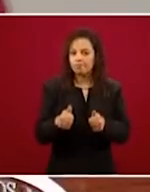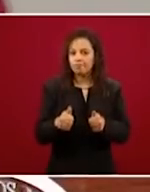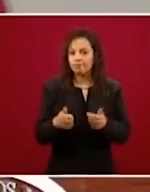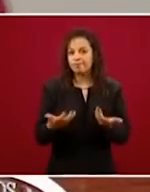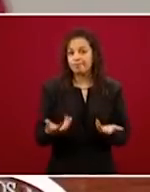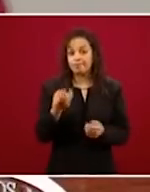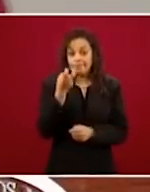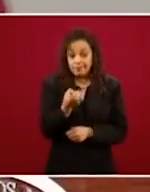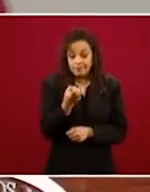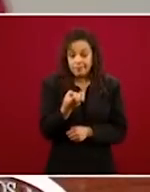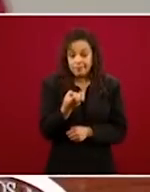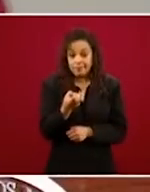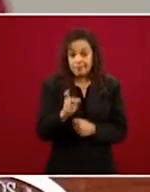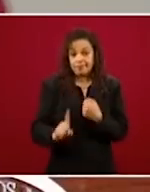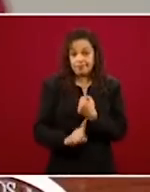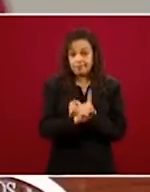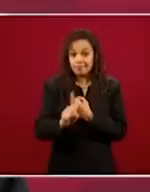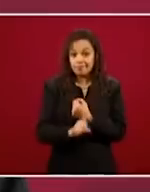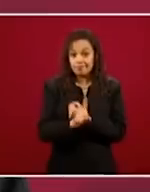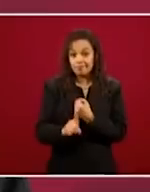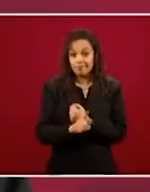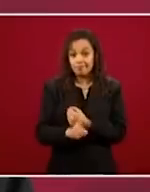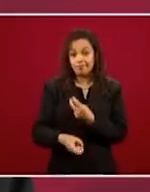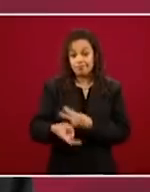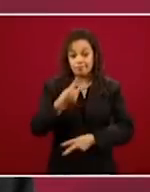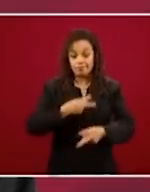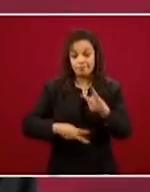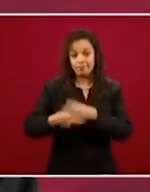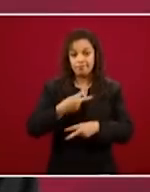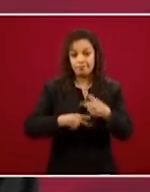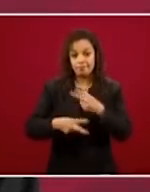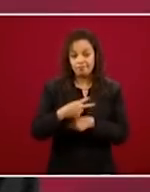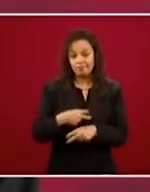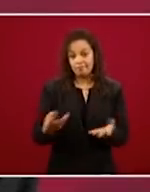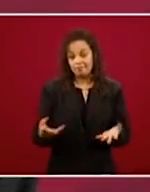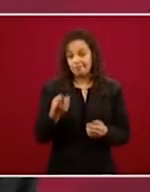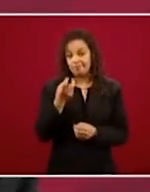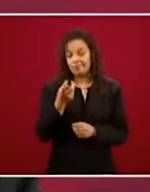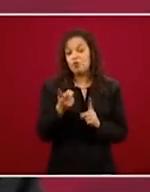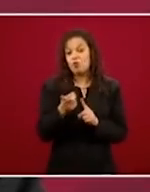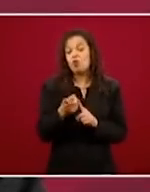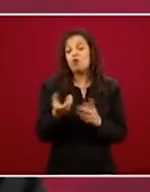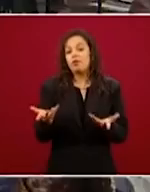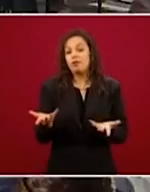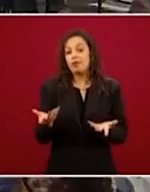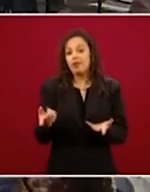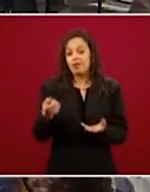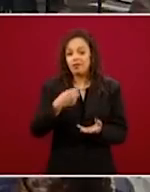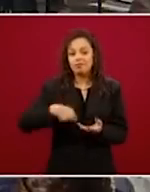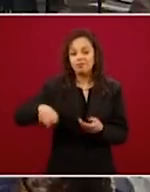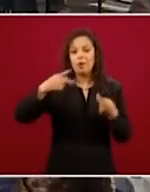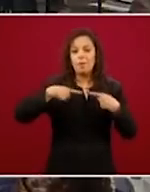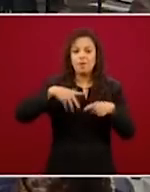llevan a todos estos problemas sociales